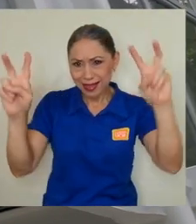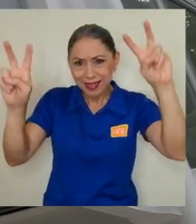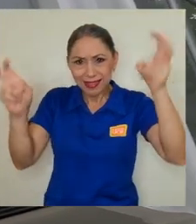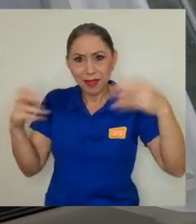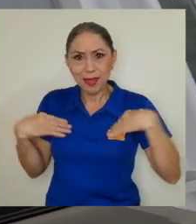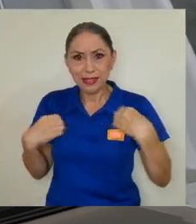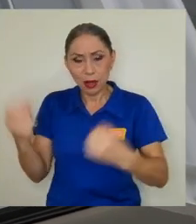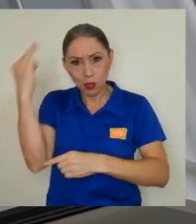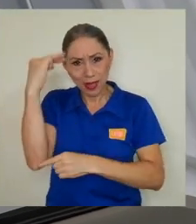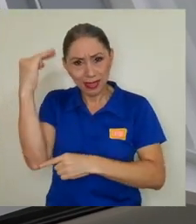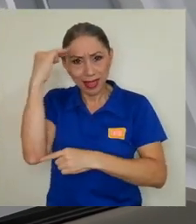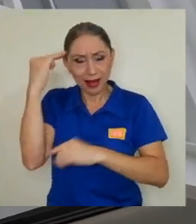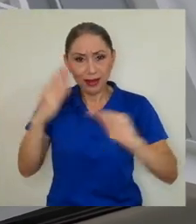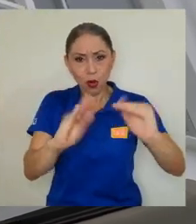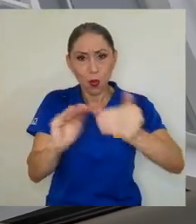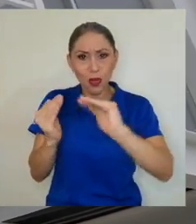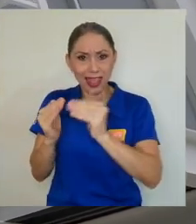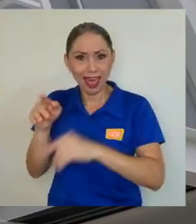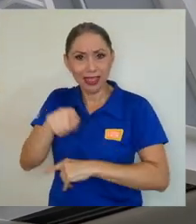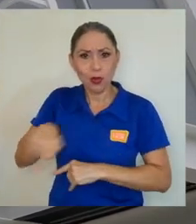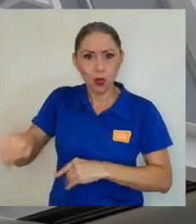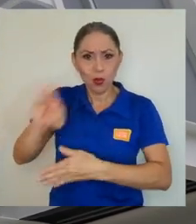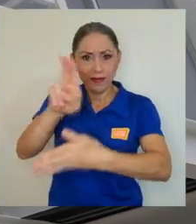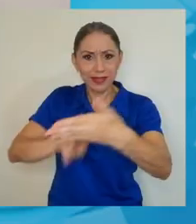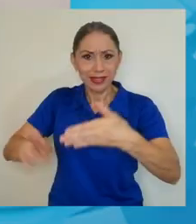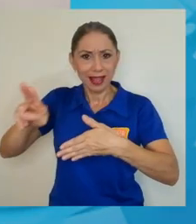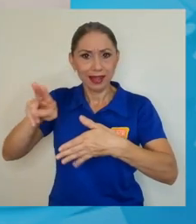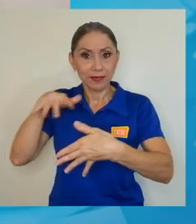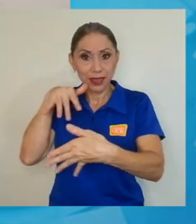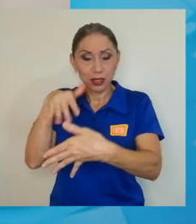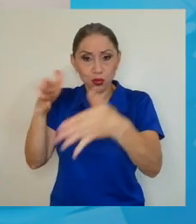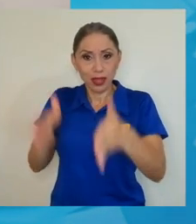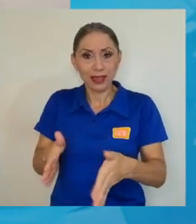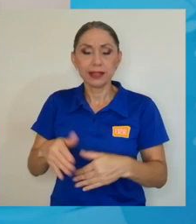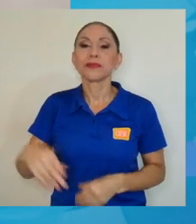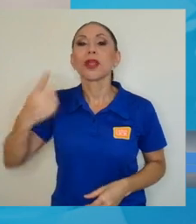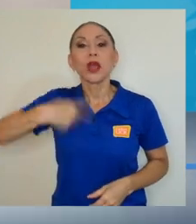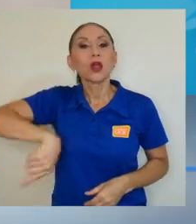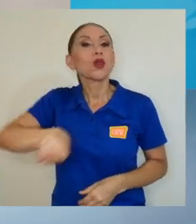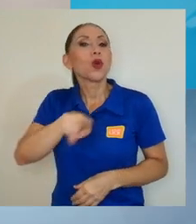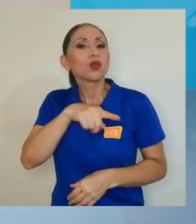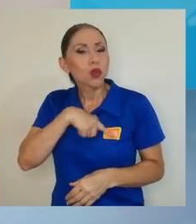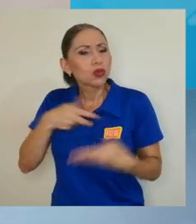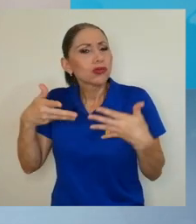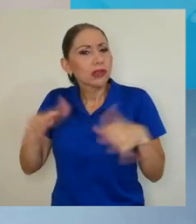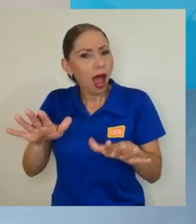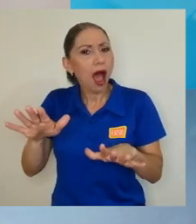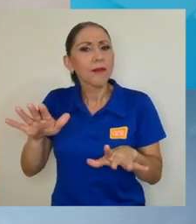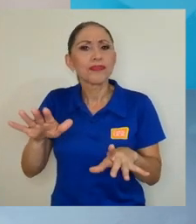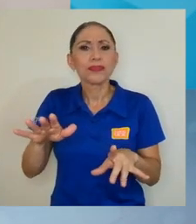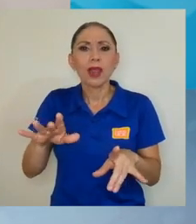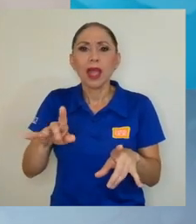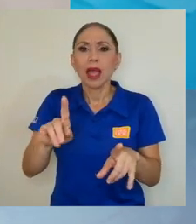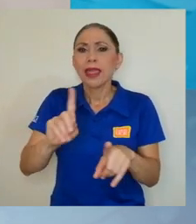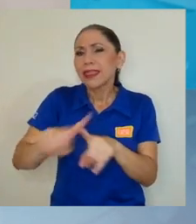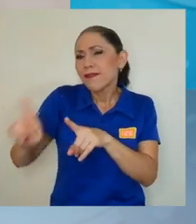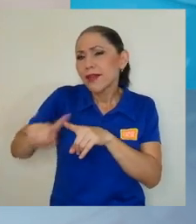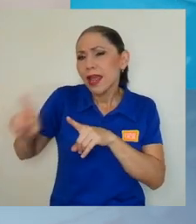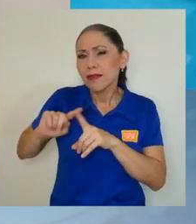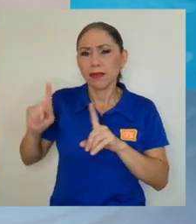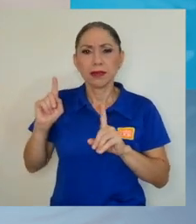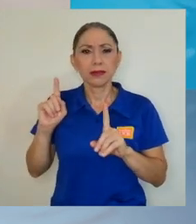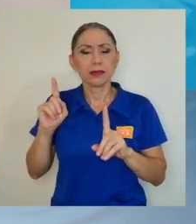de la salud mental de la comunidad estudiantil. Nosotros hemos estado realizando varios